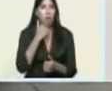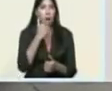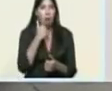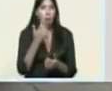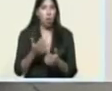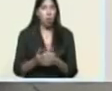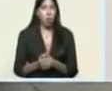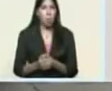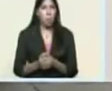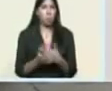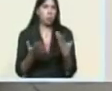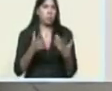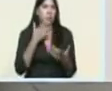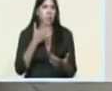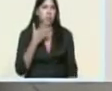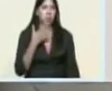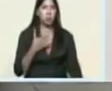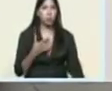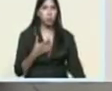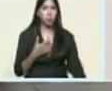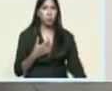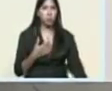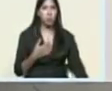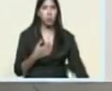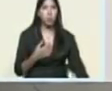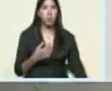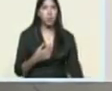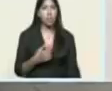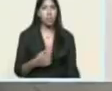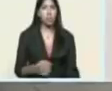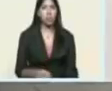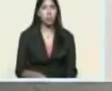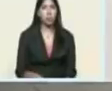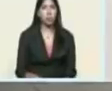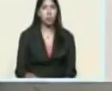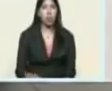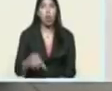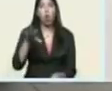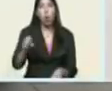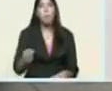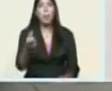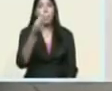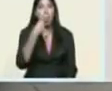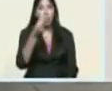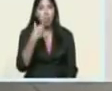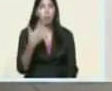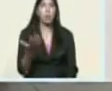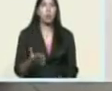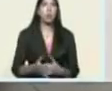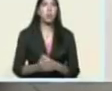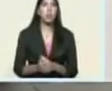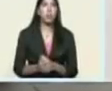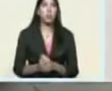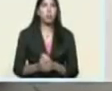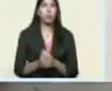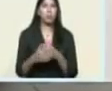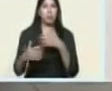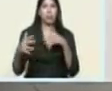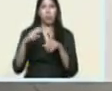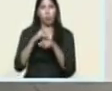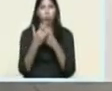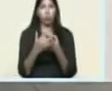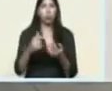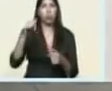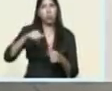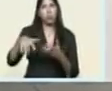básicos, para acceder a los medicamentos, en medio de grandes luchas y dificultades que ha vivido